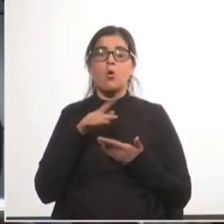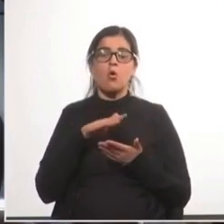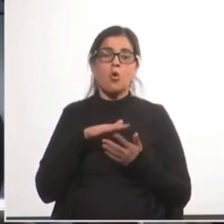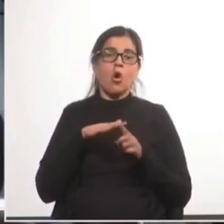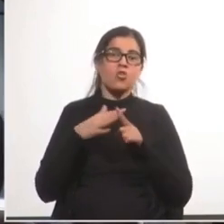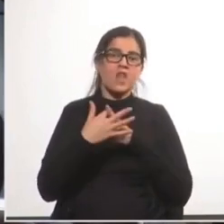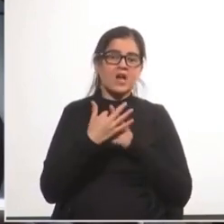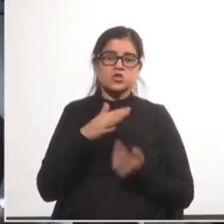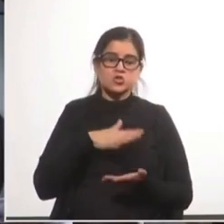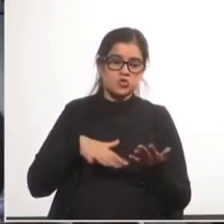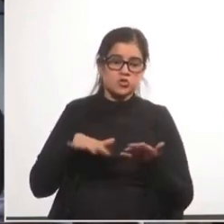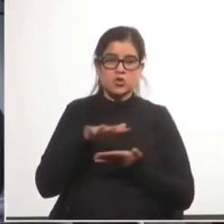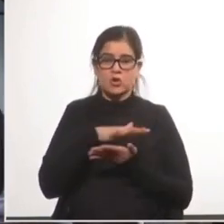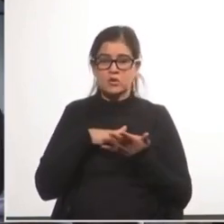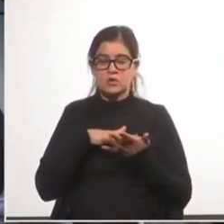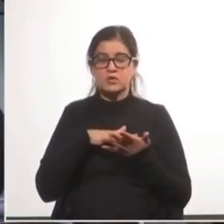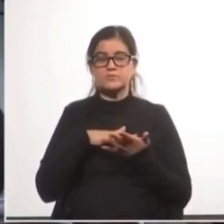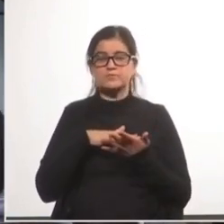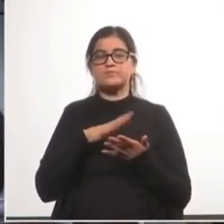donde actuaron